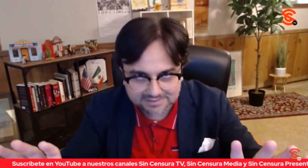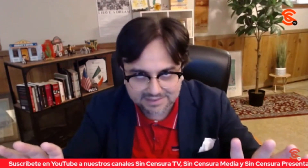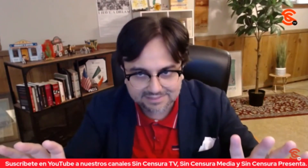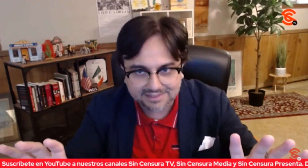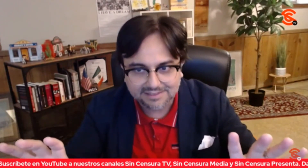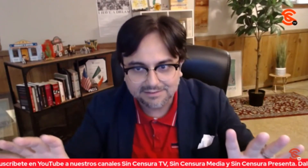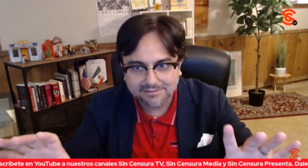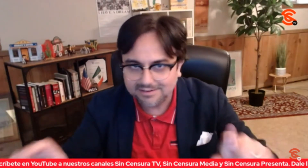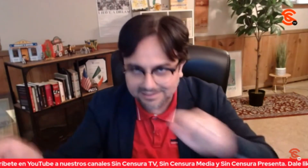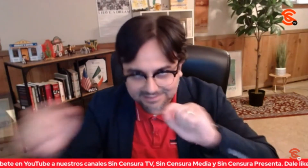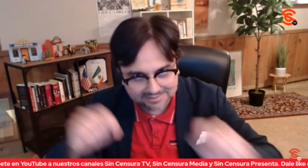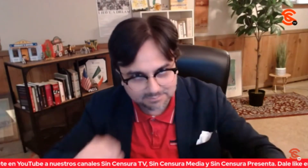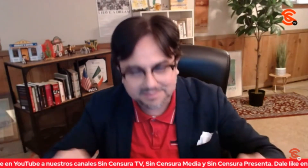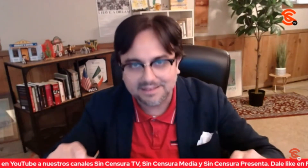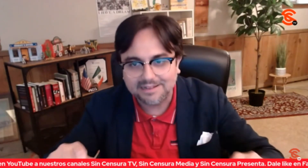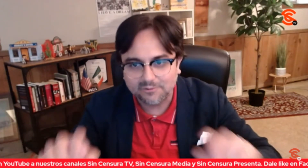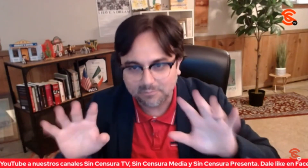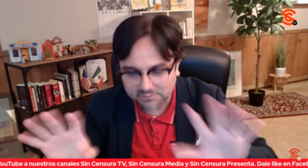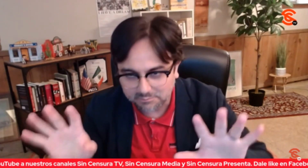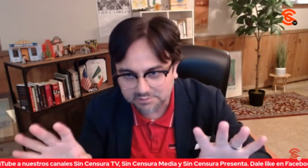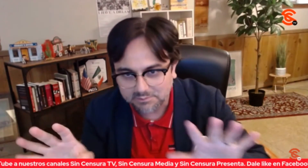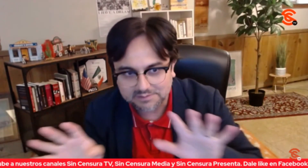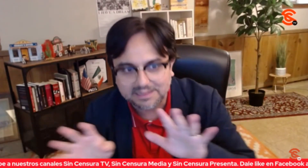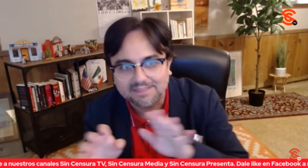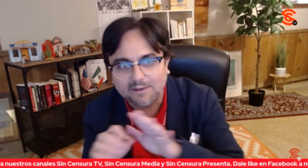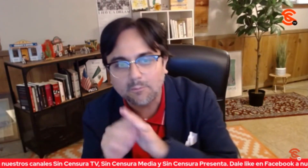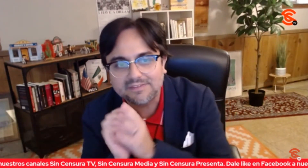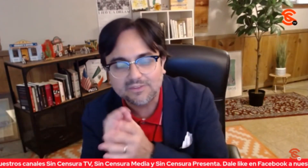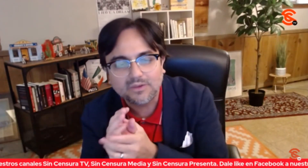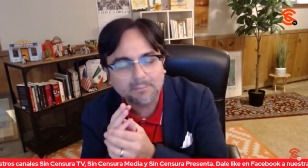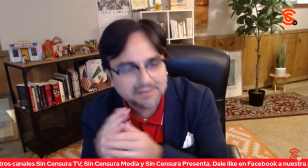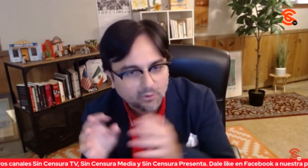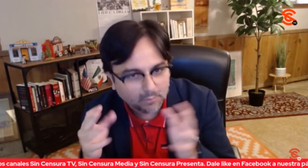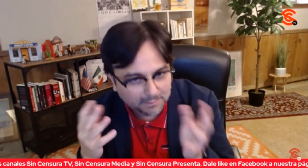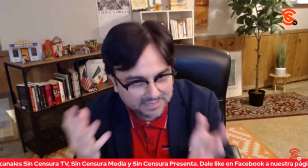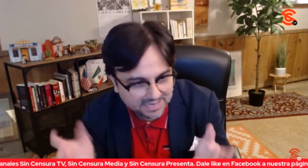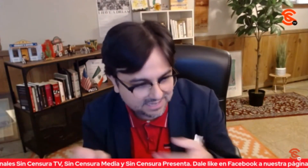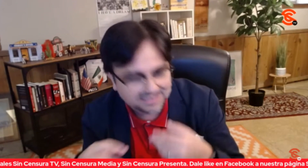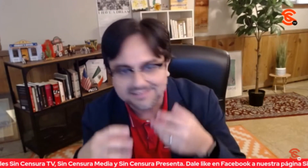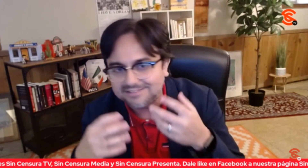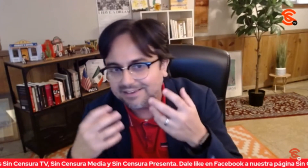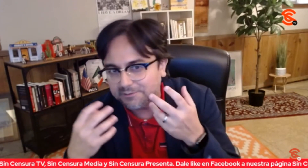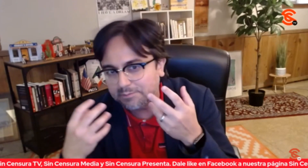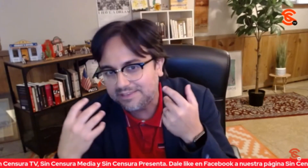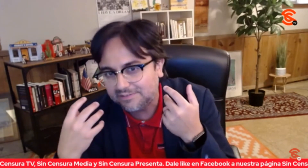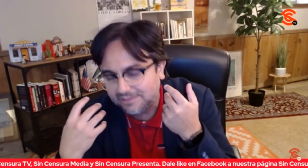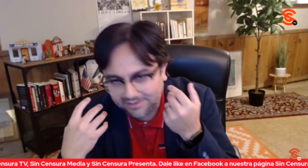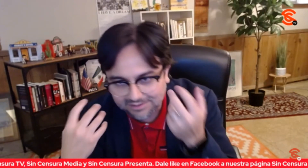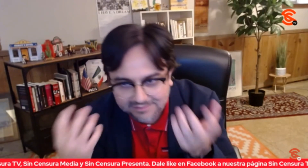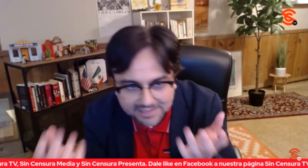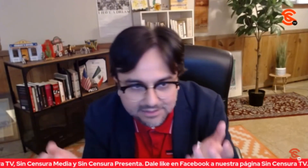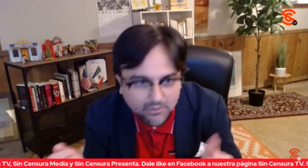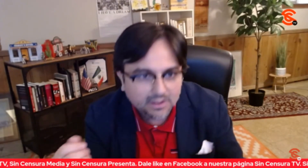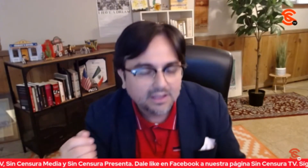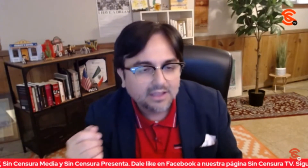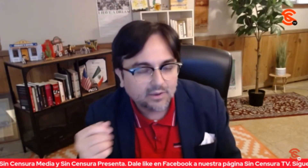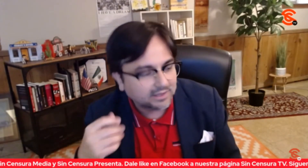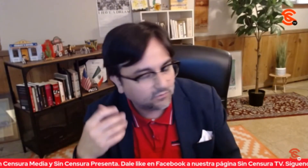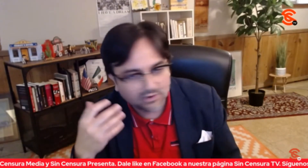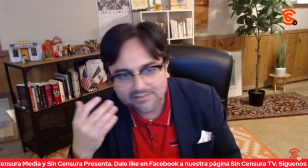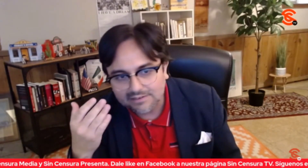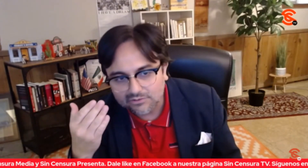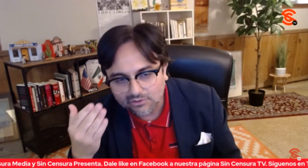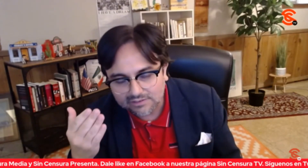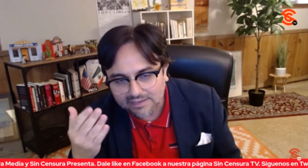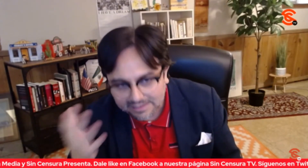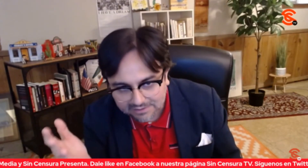empieza el presidente, regresa al tema de Alatorre, pero así empieza el presidente, comentando que México va bien y que desea que España siga creciendo, que ahora que